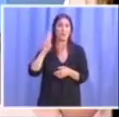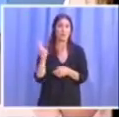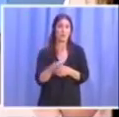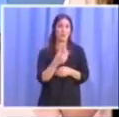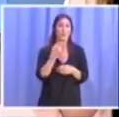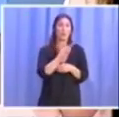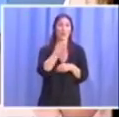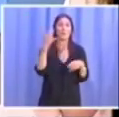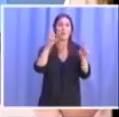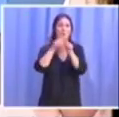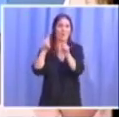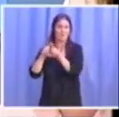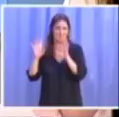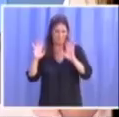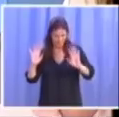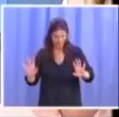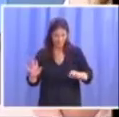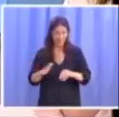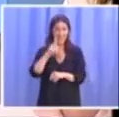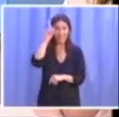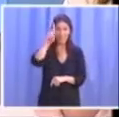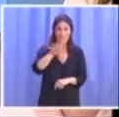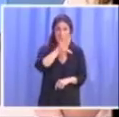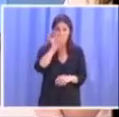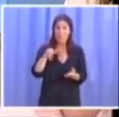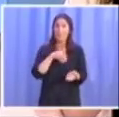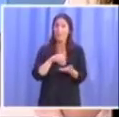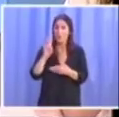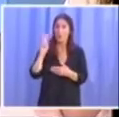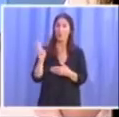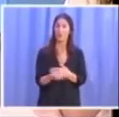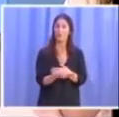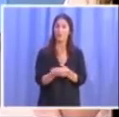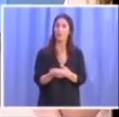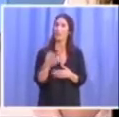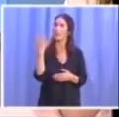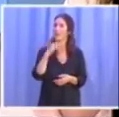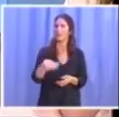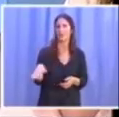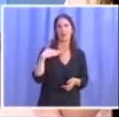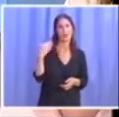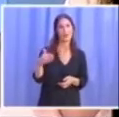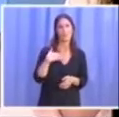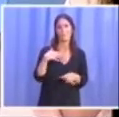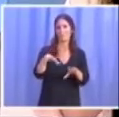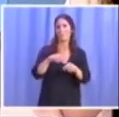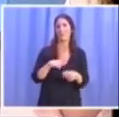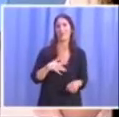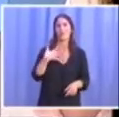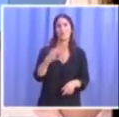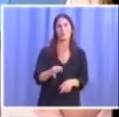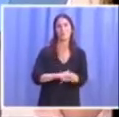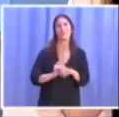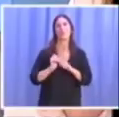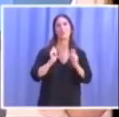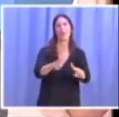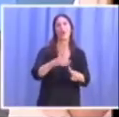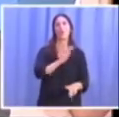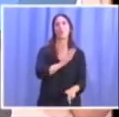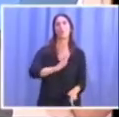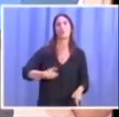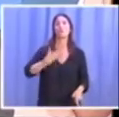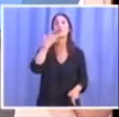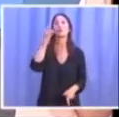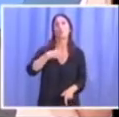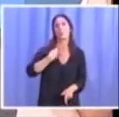contaremos algunas más. Bien, 150 millones de euros. Hay que rescatar el ayuntamiento y devolvérselo a sus verdaderos dueños, que